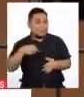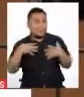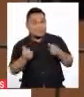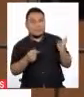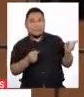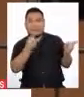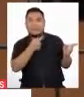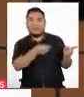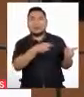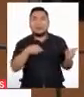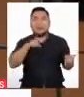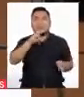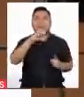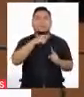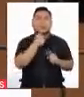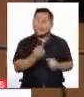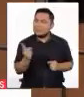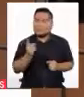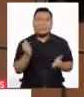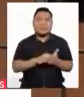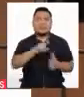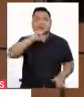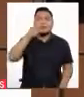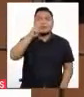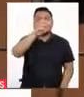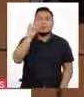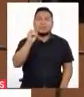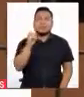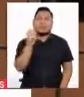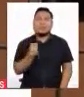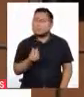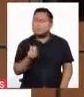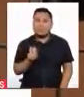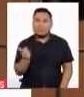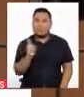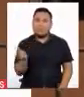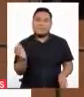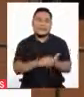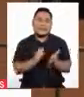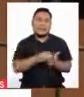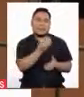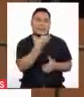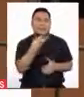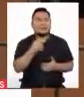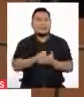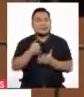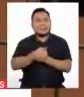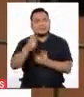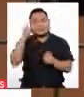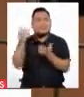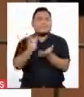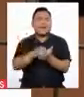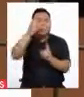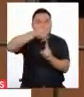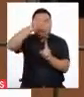Salud, el Ministro Víctor Zamora, nos dijo, mil 200 pruebas es muy poquito. Tenemos que ser ambiciosos y